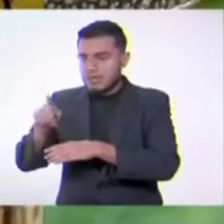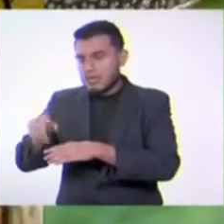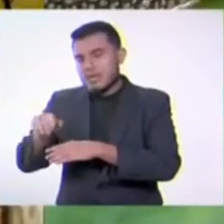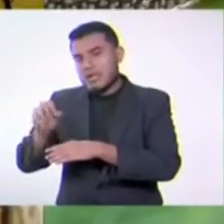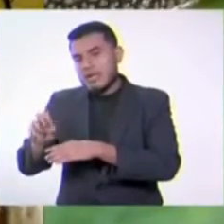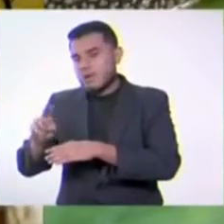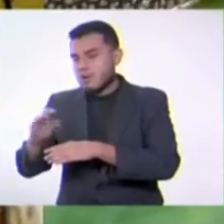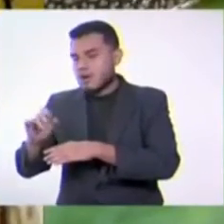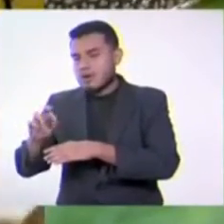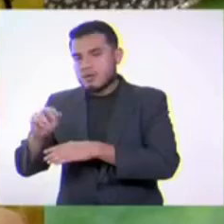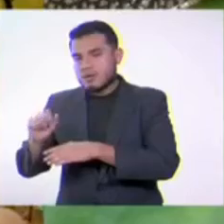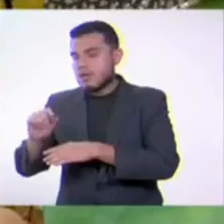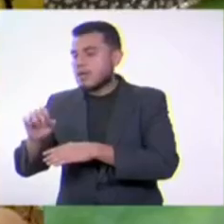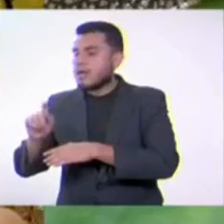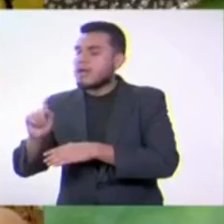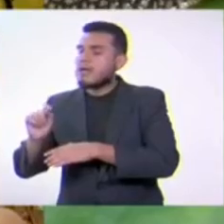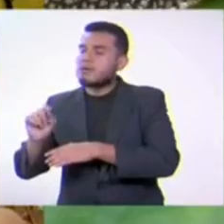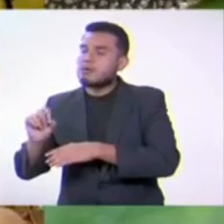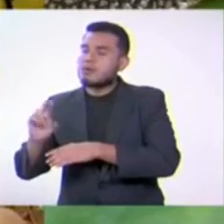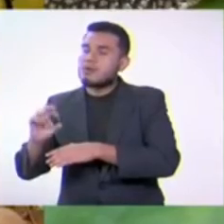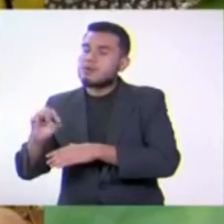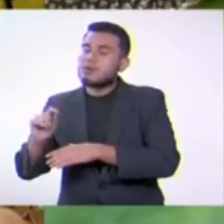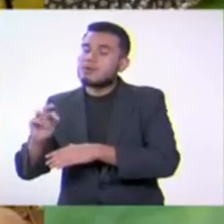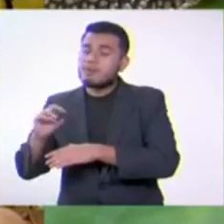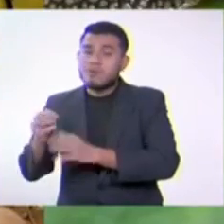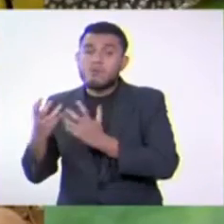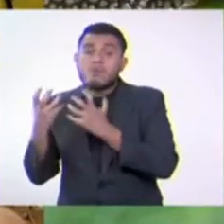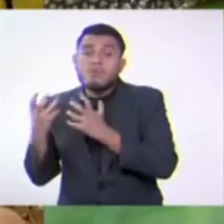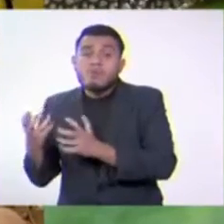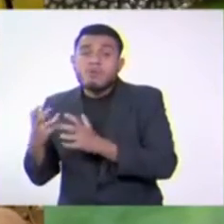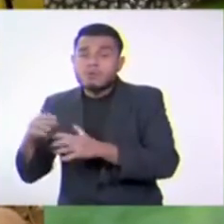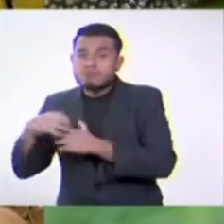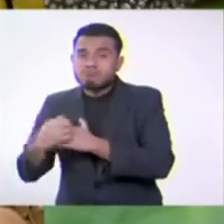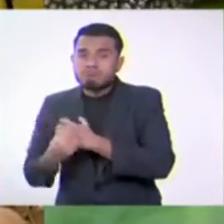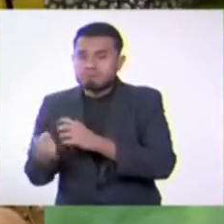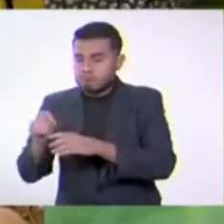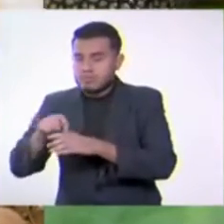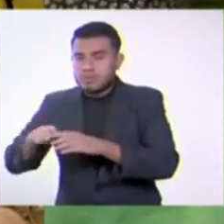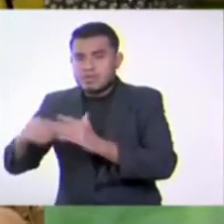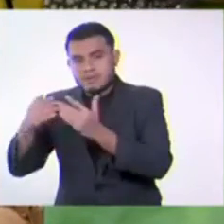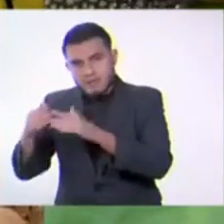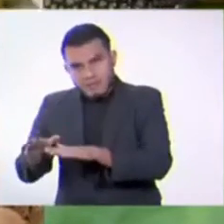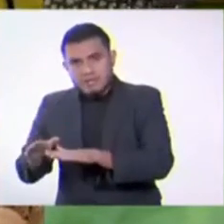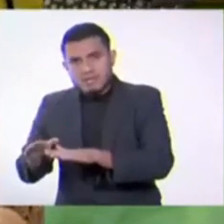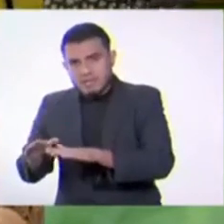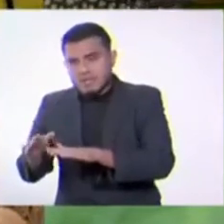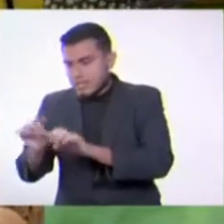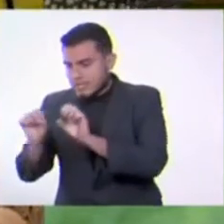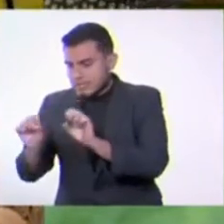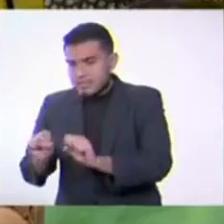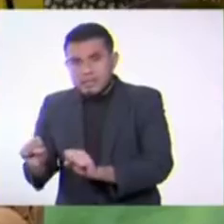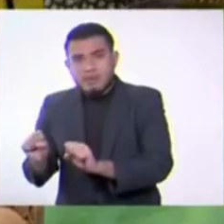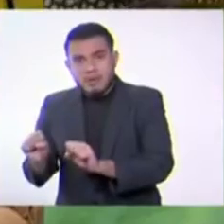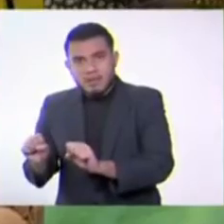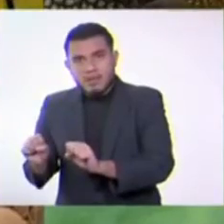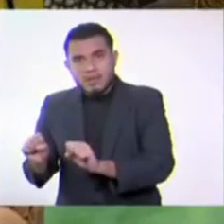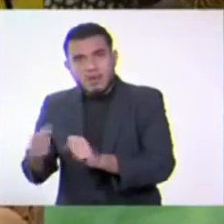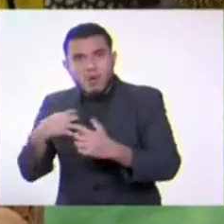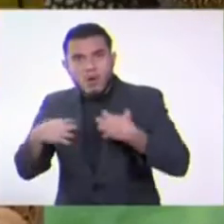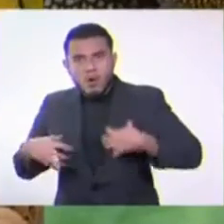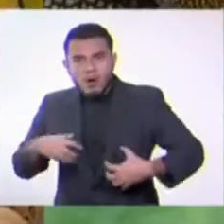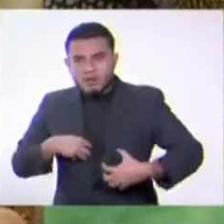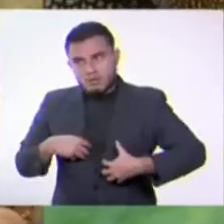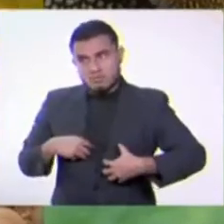eucariotas heterótrofos multicelulares. Muchos presentan diferenciación tisular y sistemas de órganos complejos.